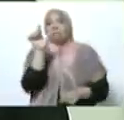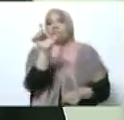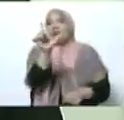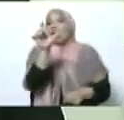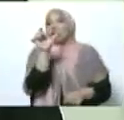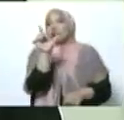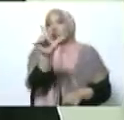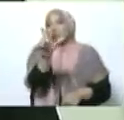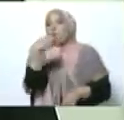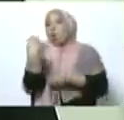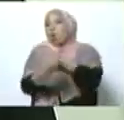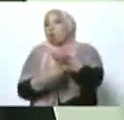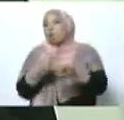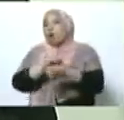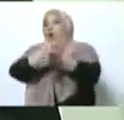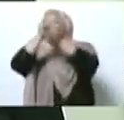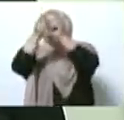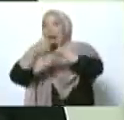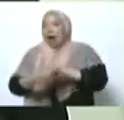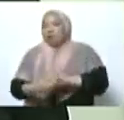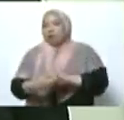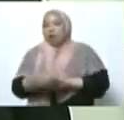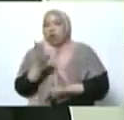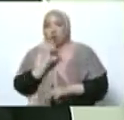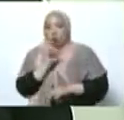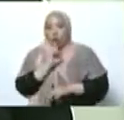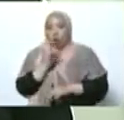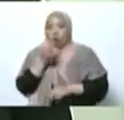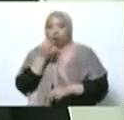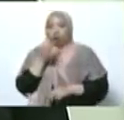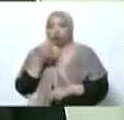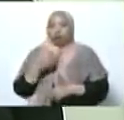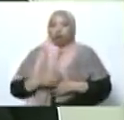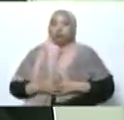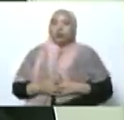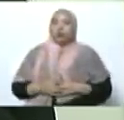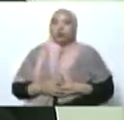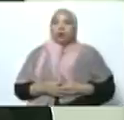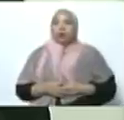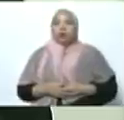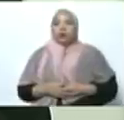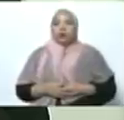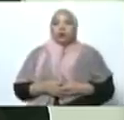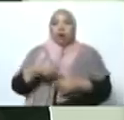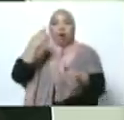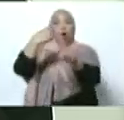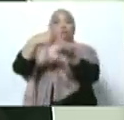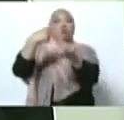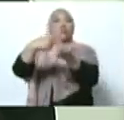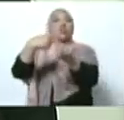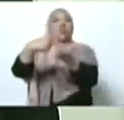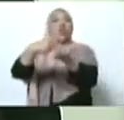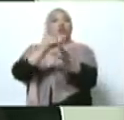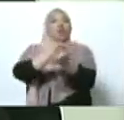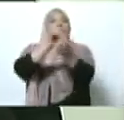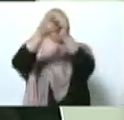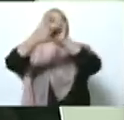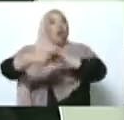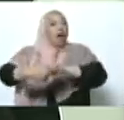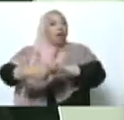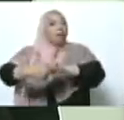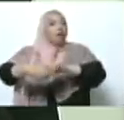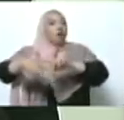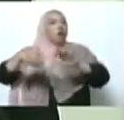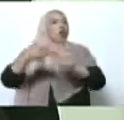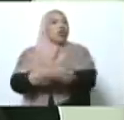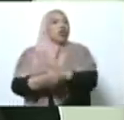qué manera este cambio que ha hecho la Tolda Roja va a repercutir el cambio positivo, si se quiere decir, para la nueva era